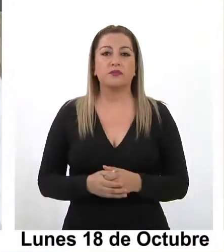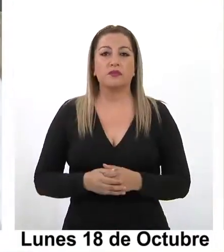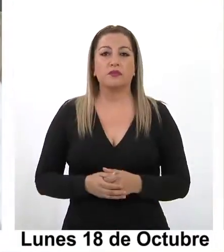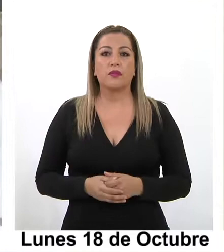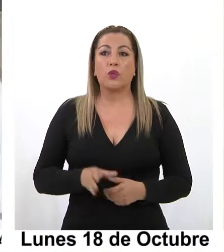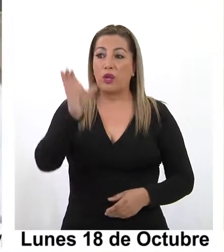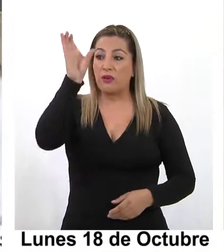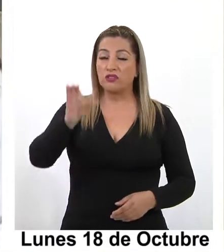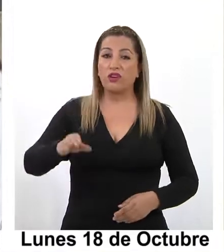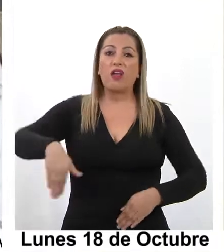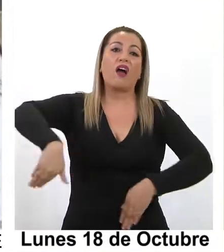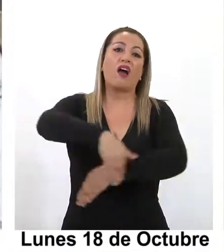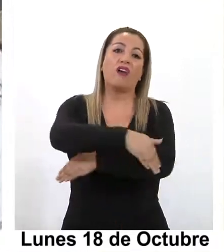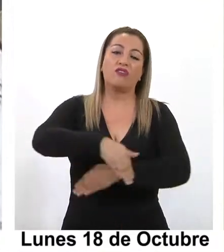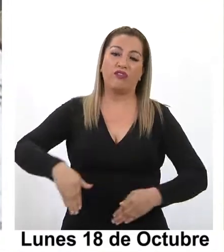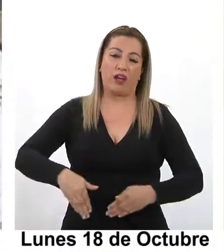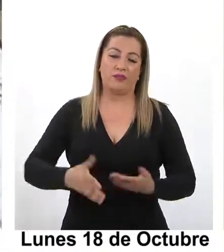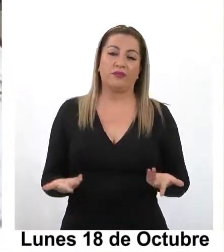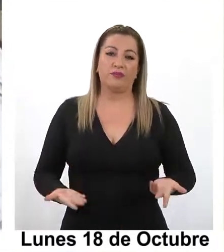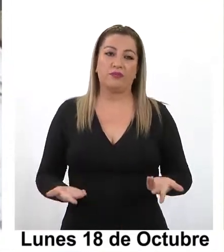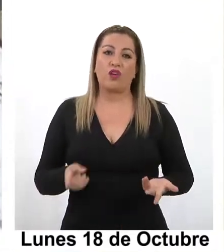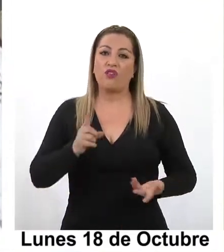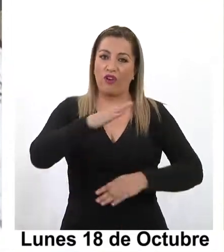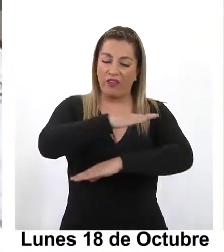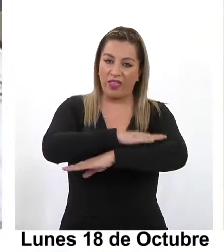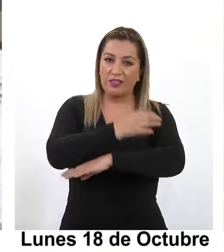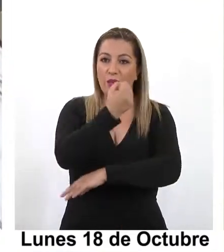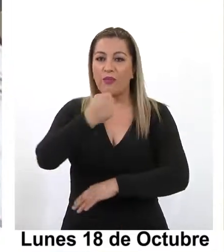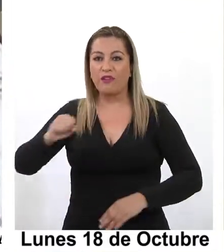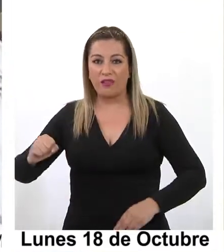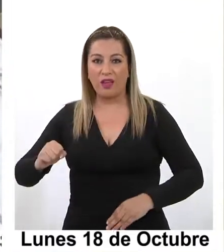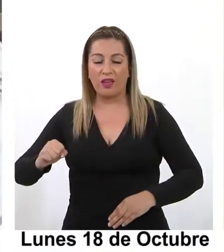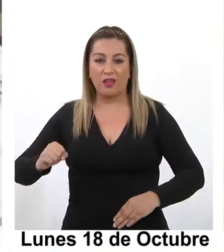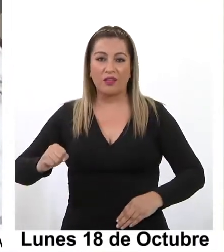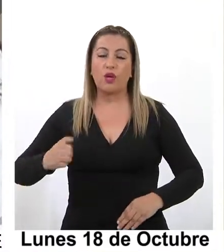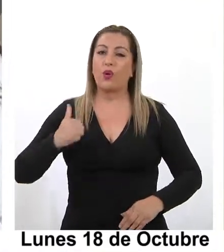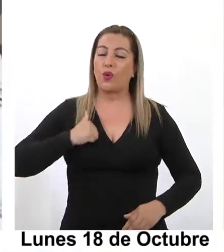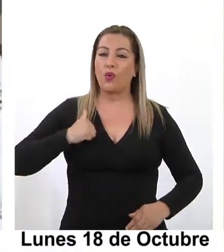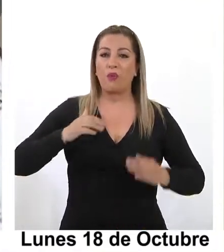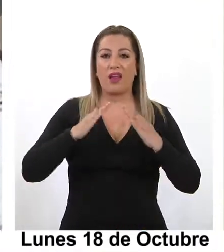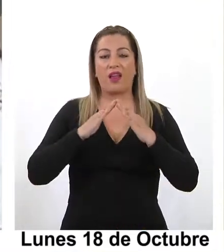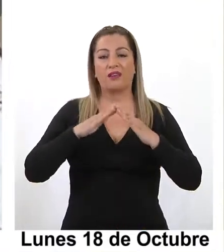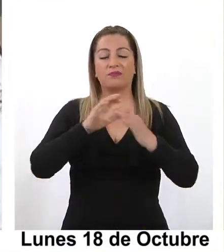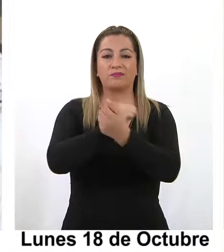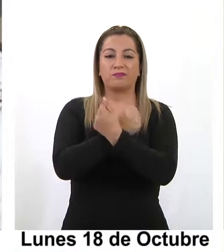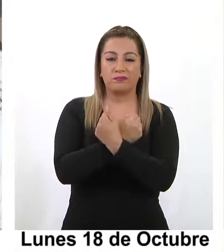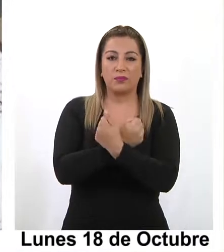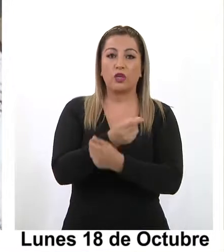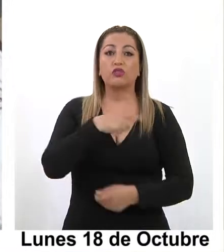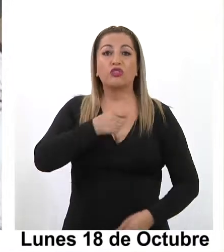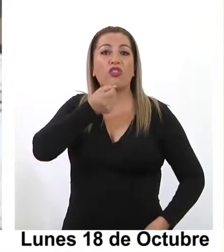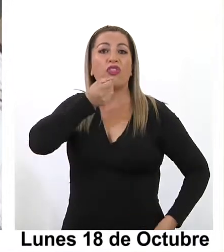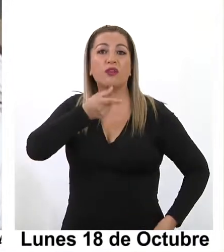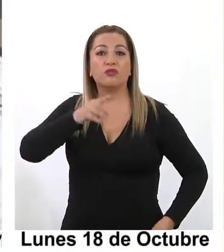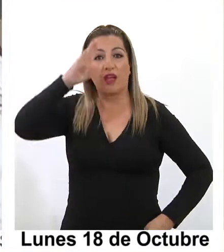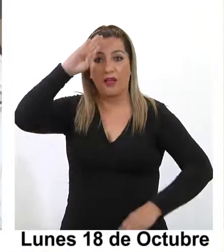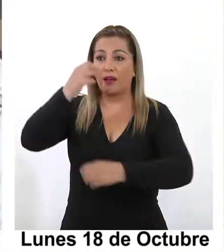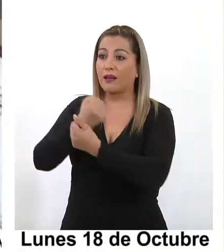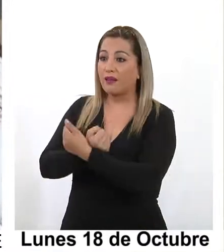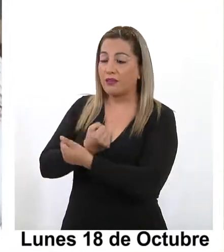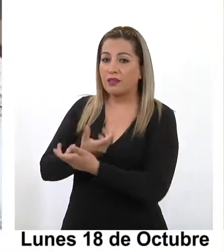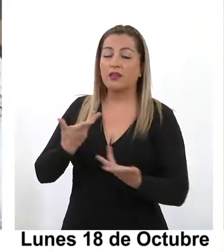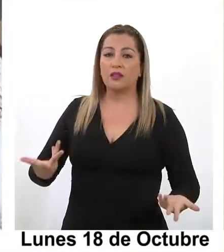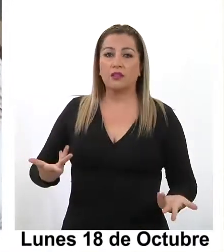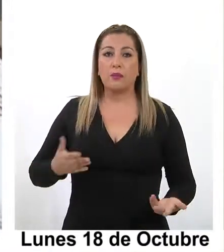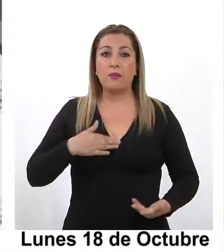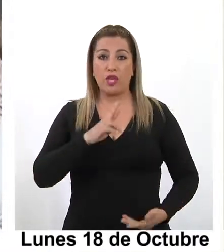pública, evidentemente violando su arresto domiciliario total. Así que procedimos a realizar la denuncia en Carabineros, en